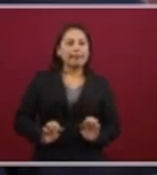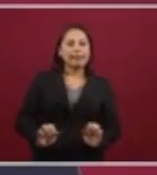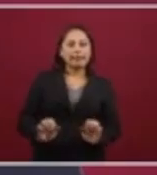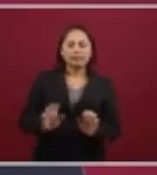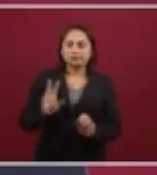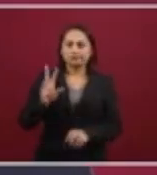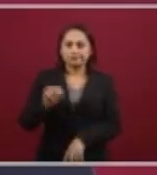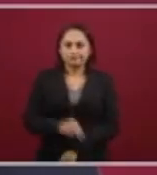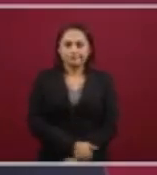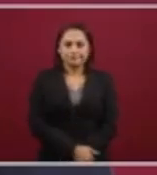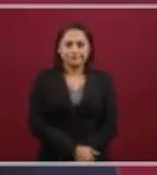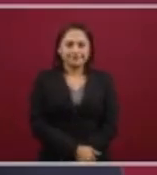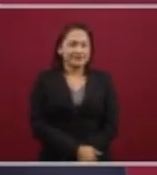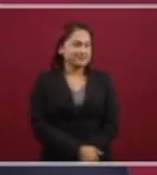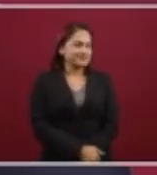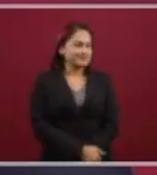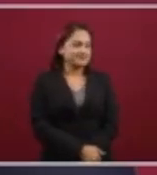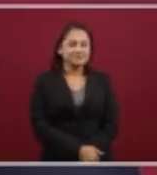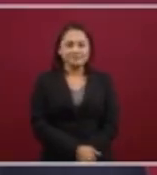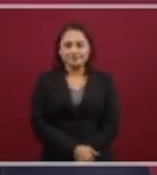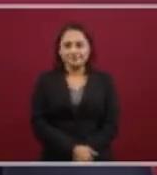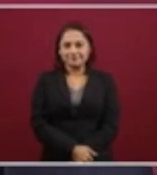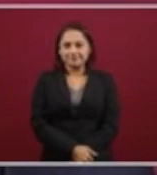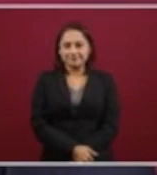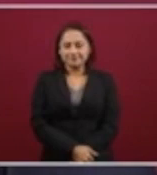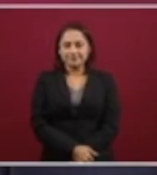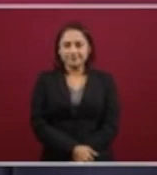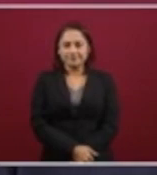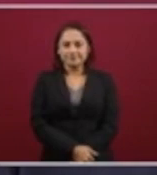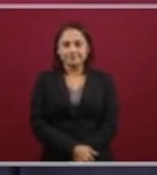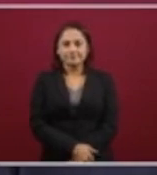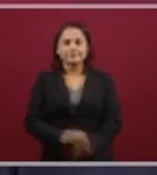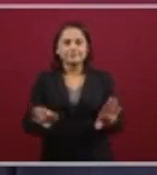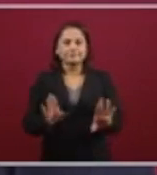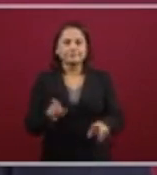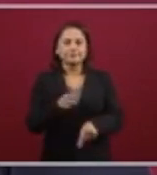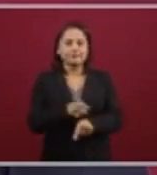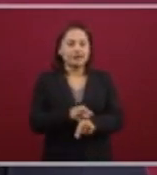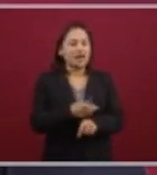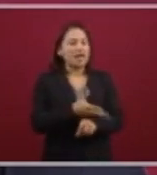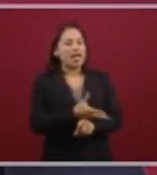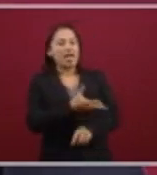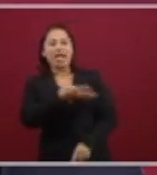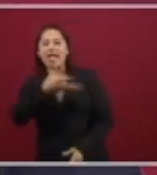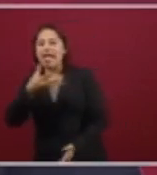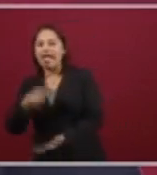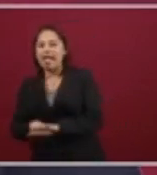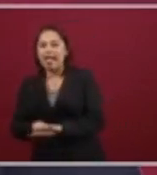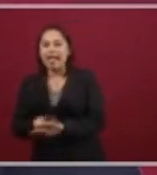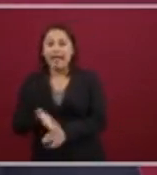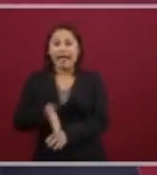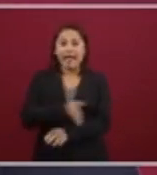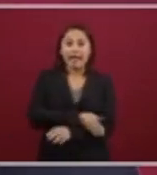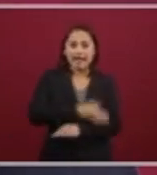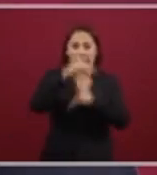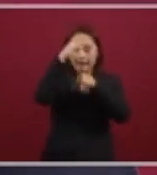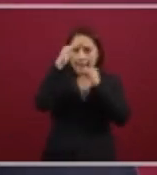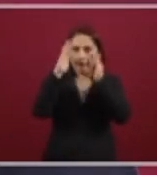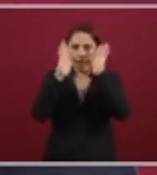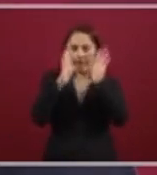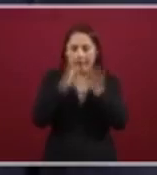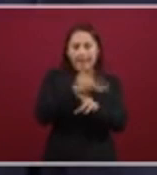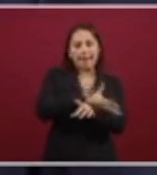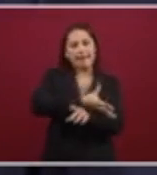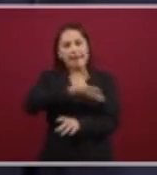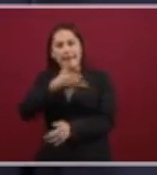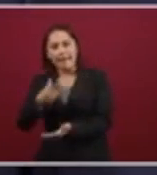Para concluir. O sea, nada de conservadurismo. O sea, nada